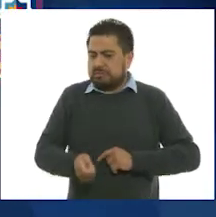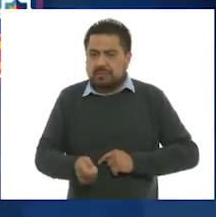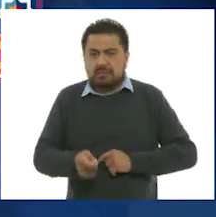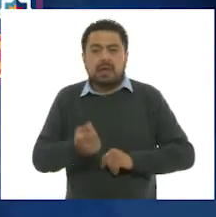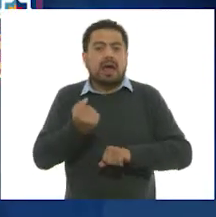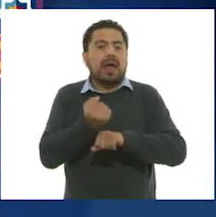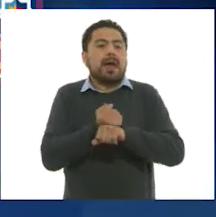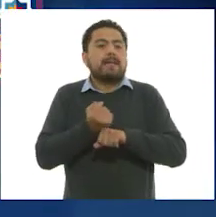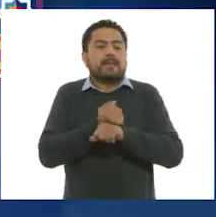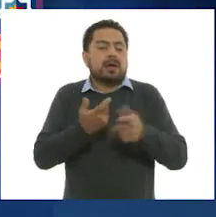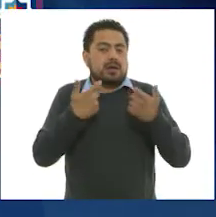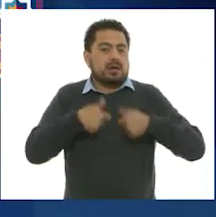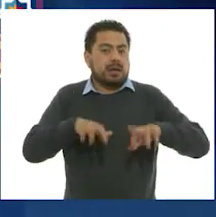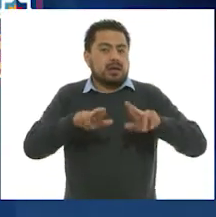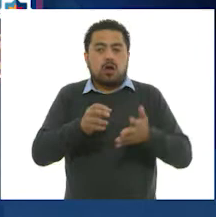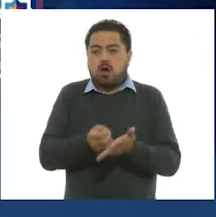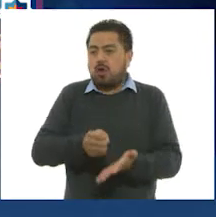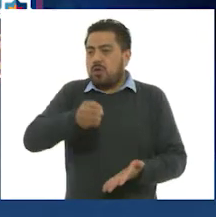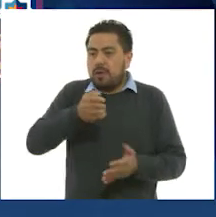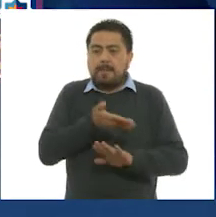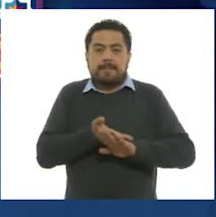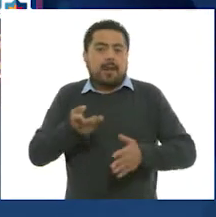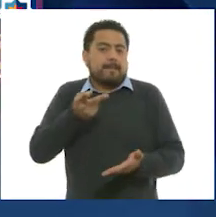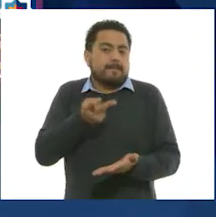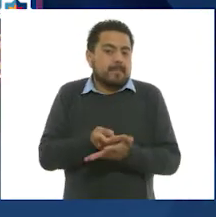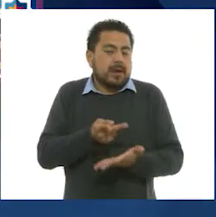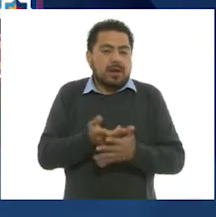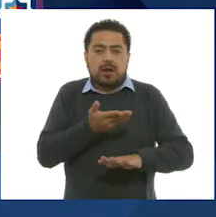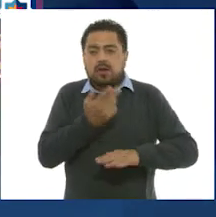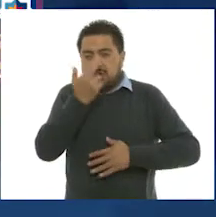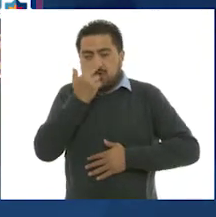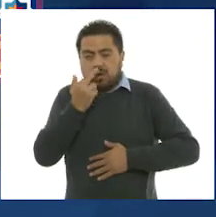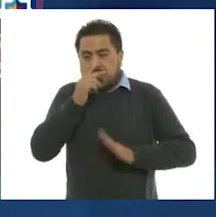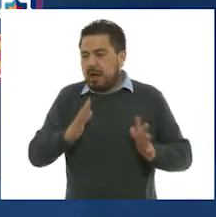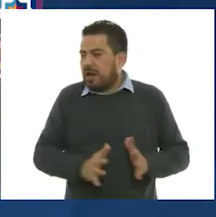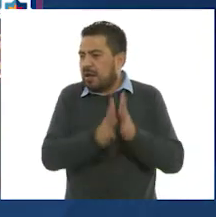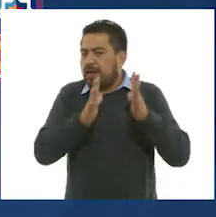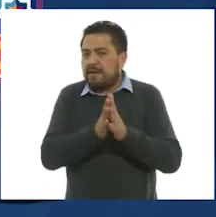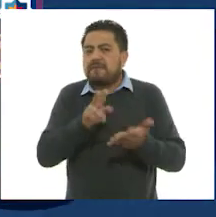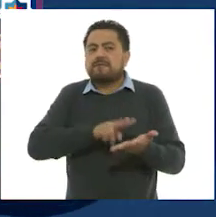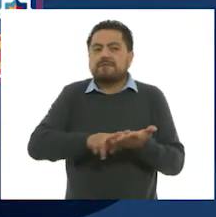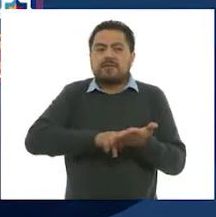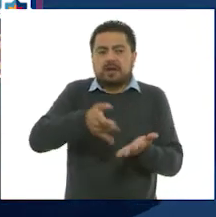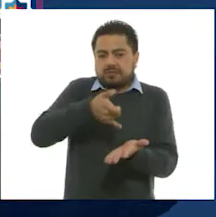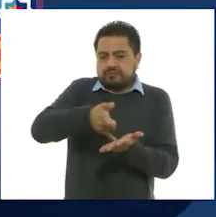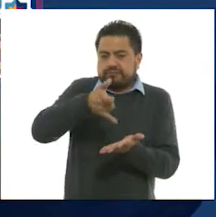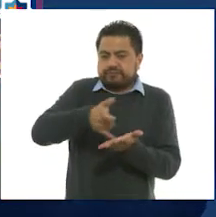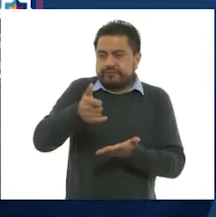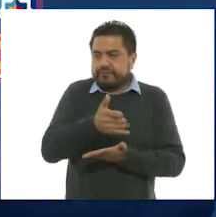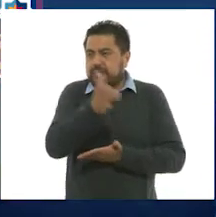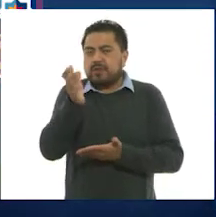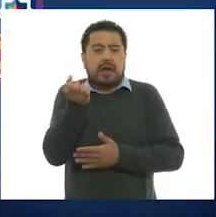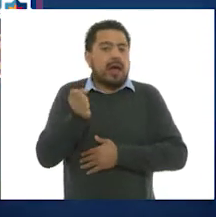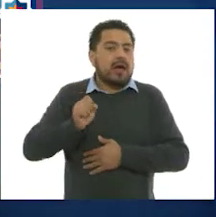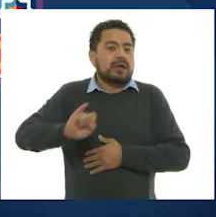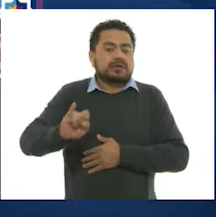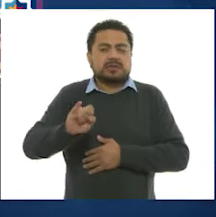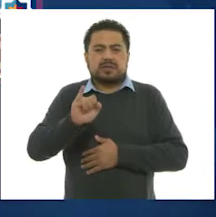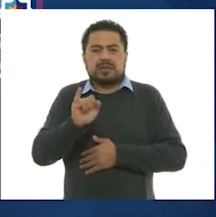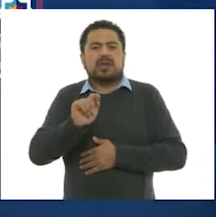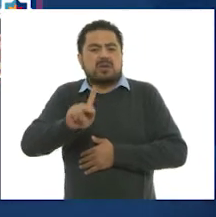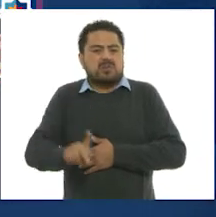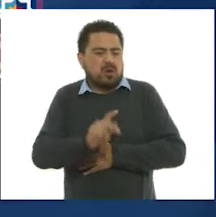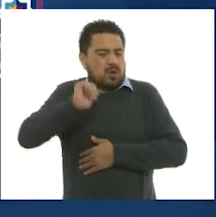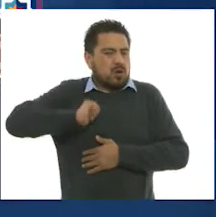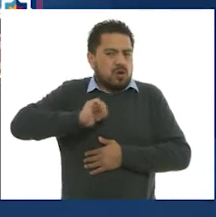El amarillo representaba el oro, el blanco la plata, el rojo la guerra, el verde los sembradíos. De este modo, los incas